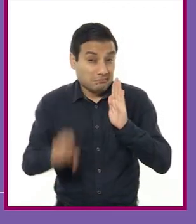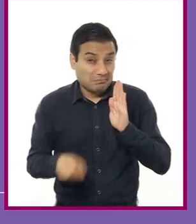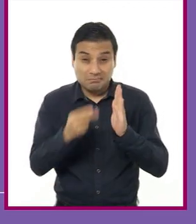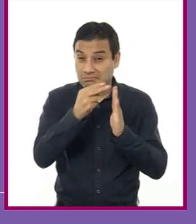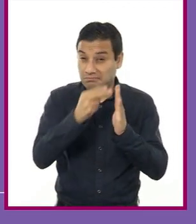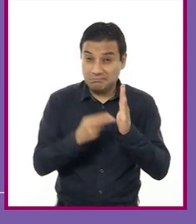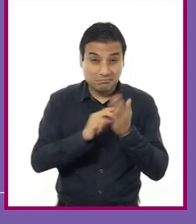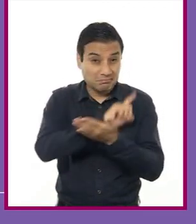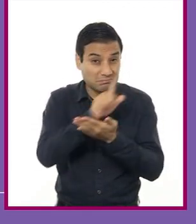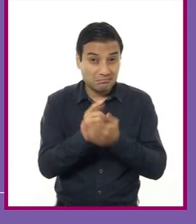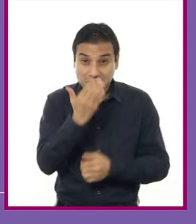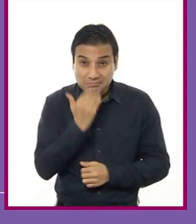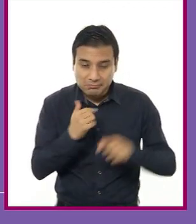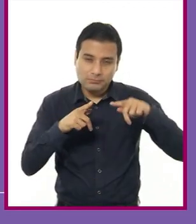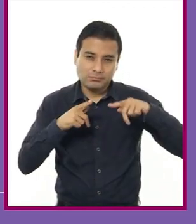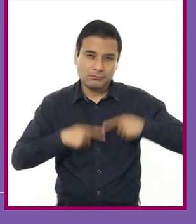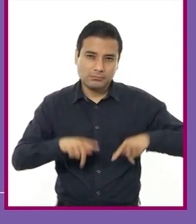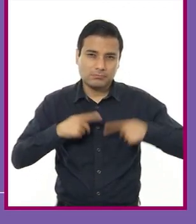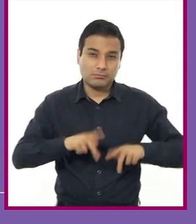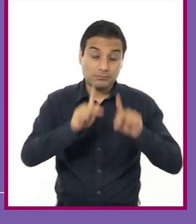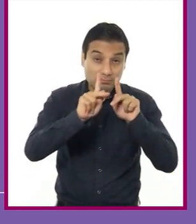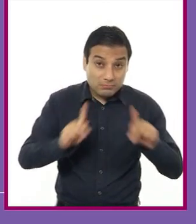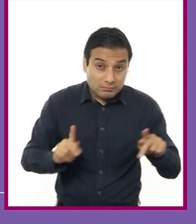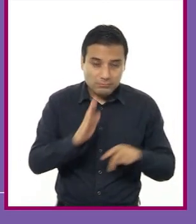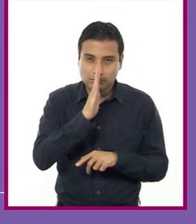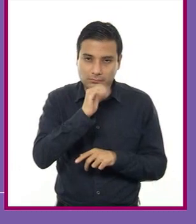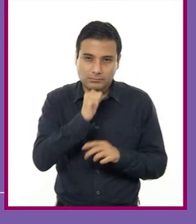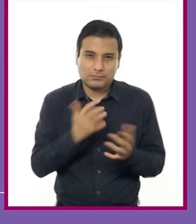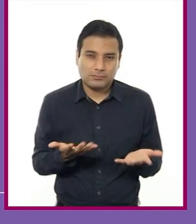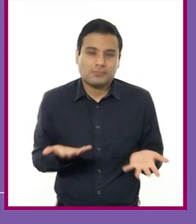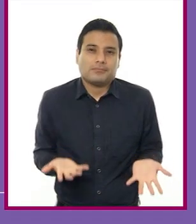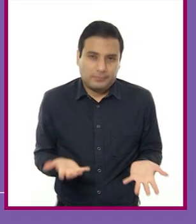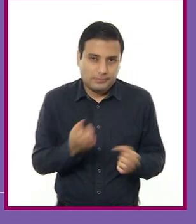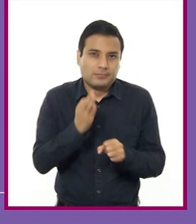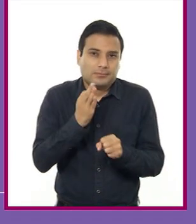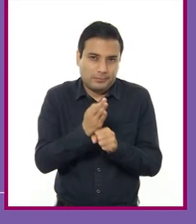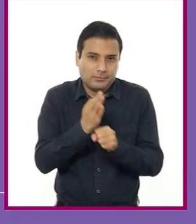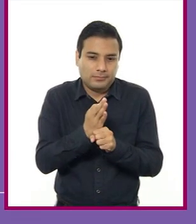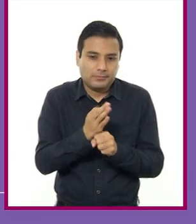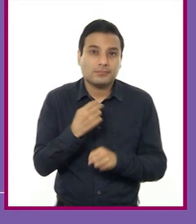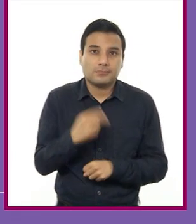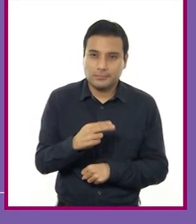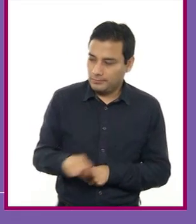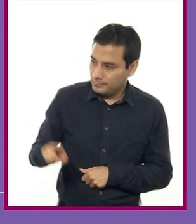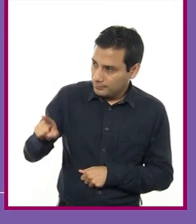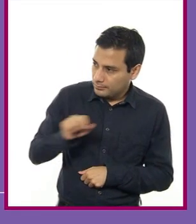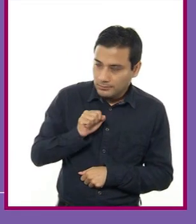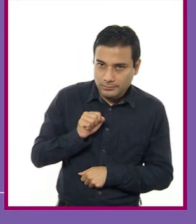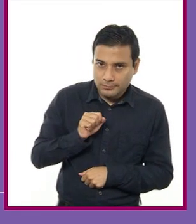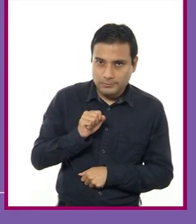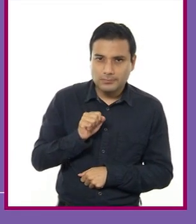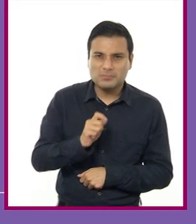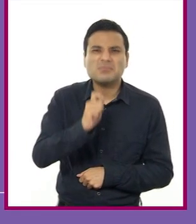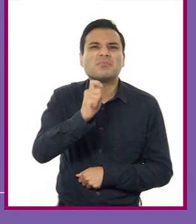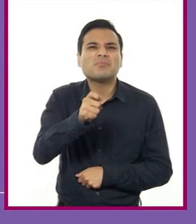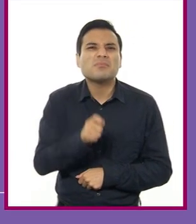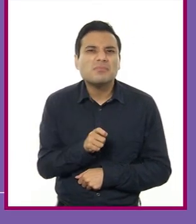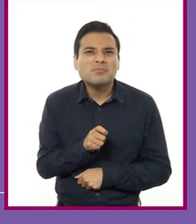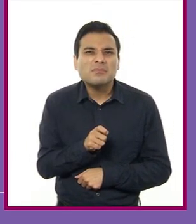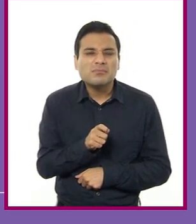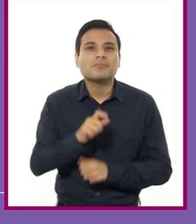se podría convivir en paz y con respeto. Por ello, vivimos en lo que se conoce como Estado de Derecho, es decir, un Estado